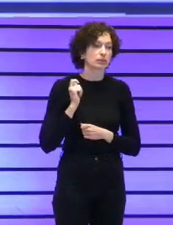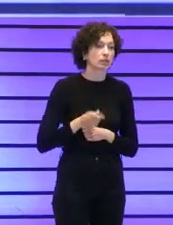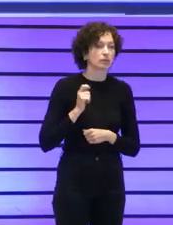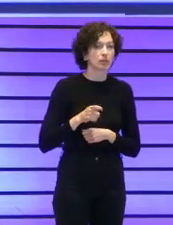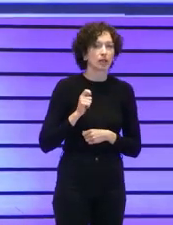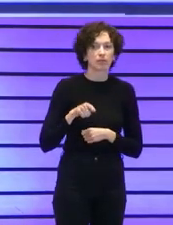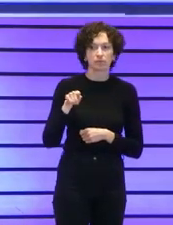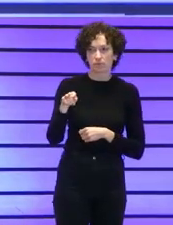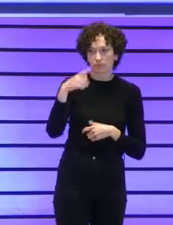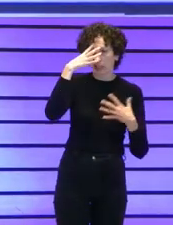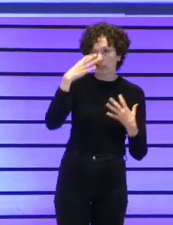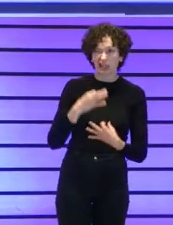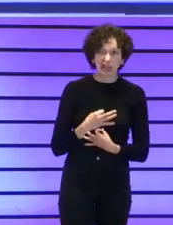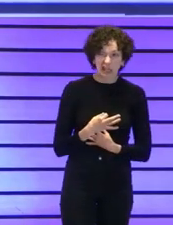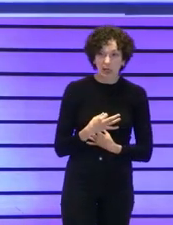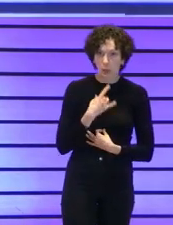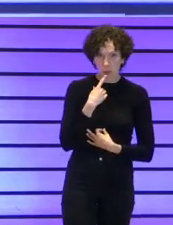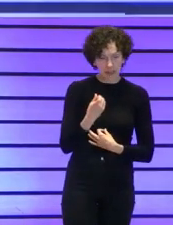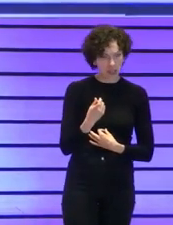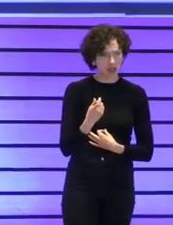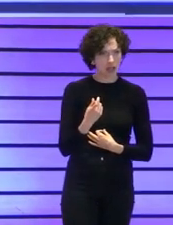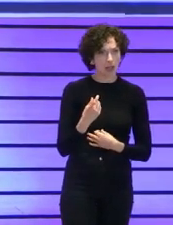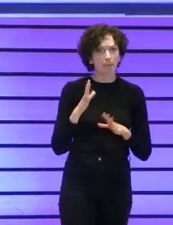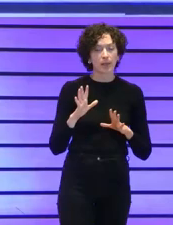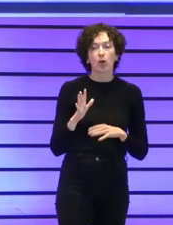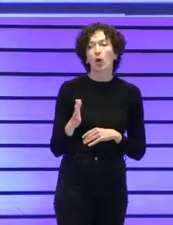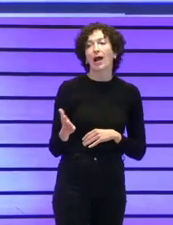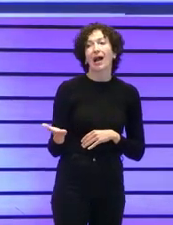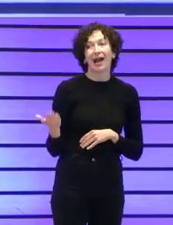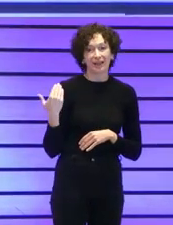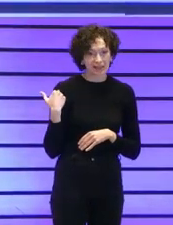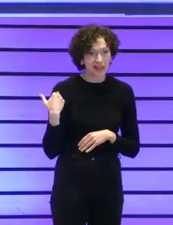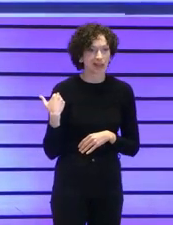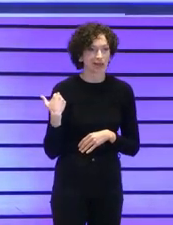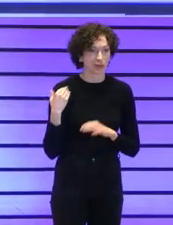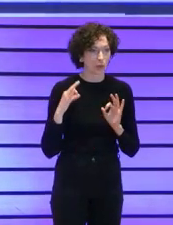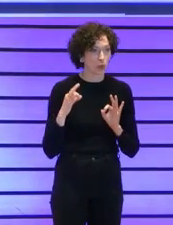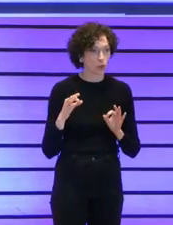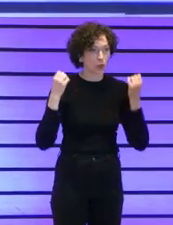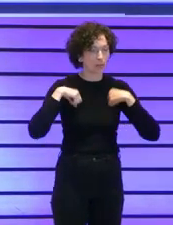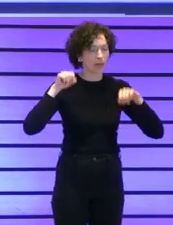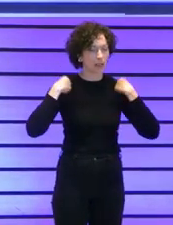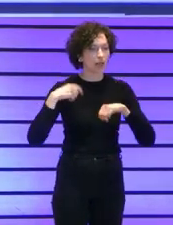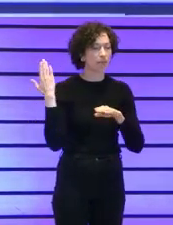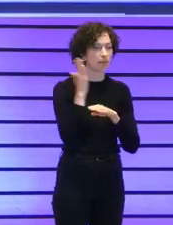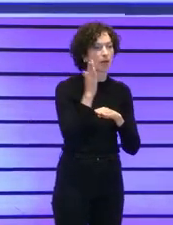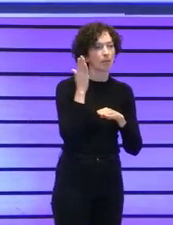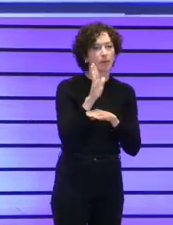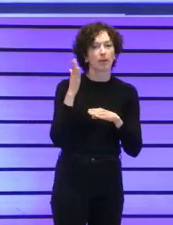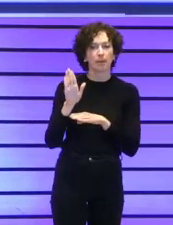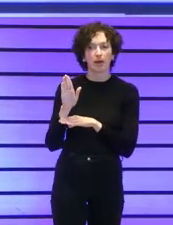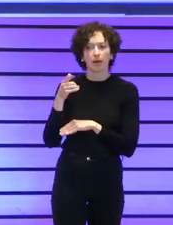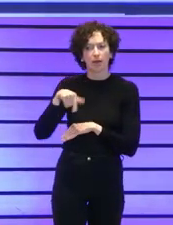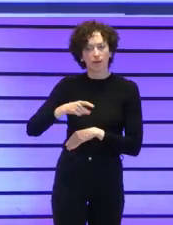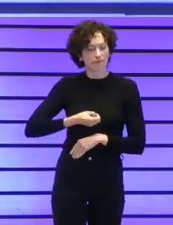cuesta trabajo creérselo, ¿no? Pero cuando ayer han presentado las prácticas, lo han hecho con una